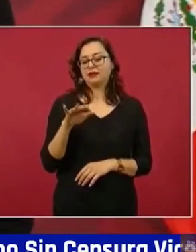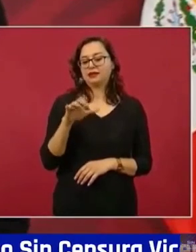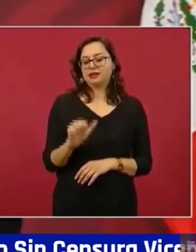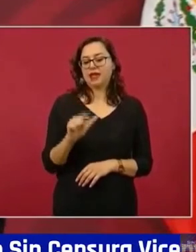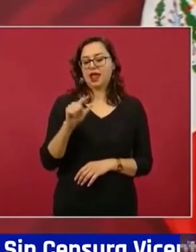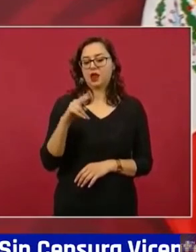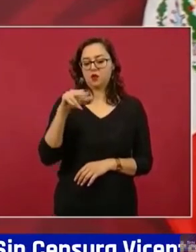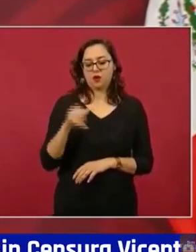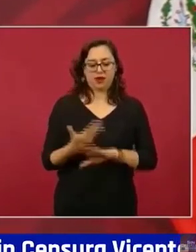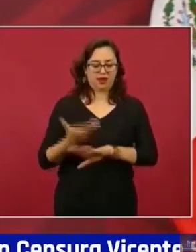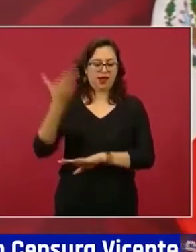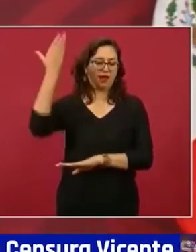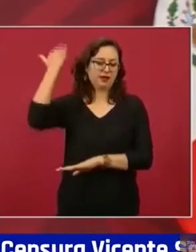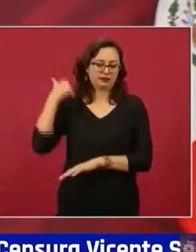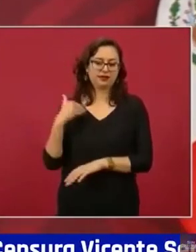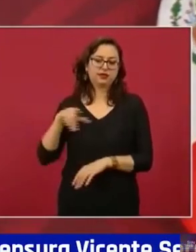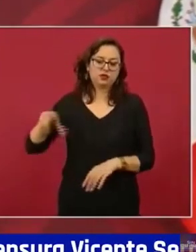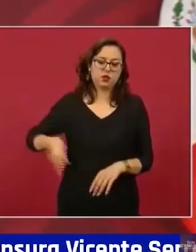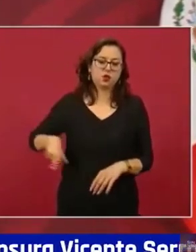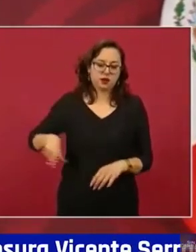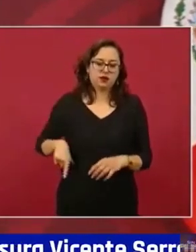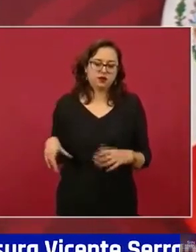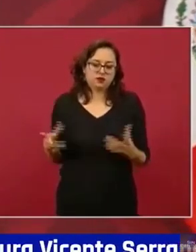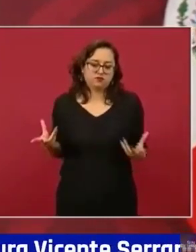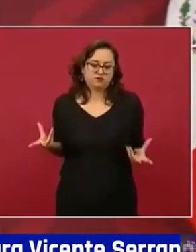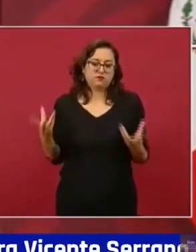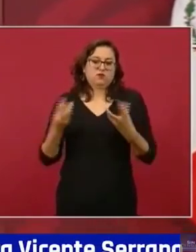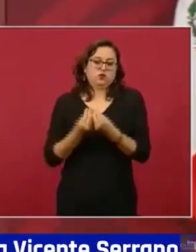hay dos cosas que las tengo así muy